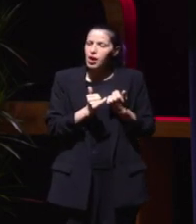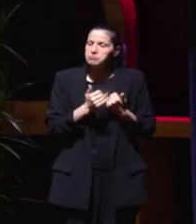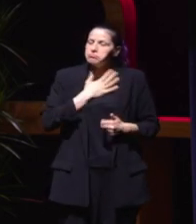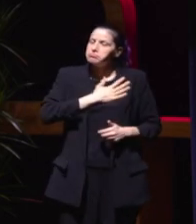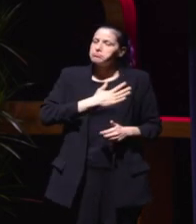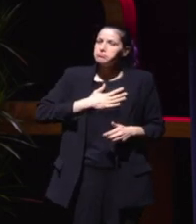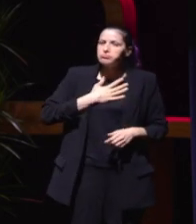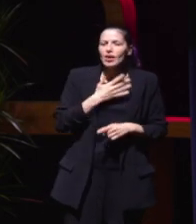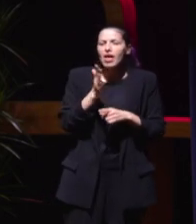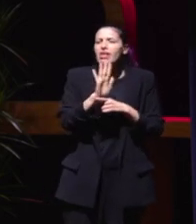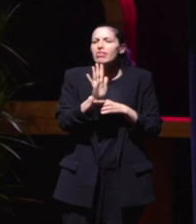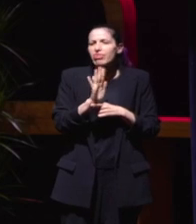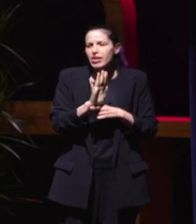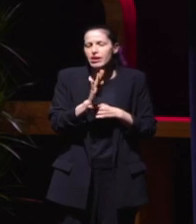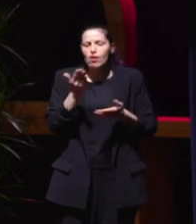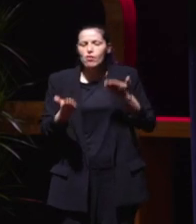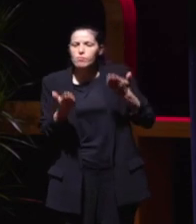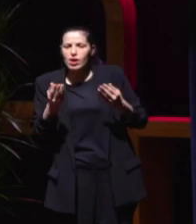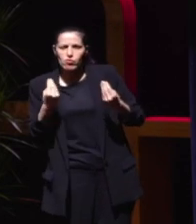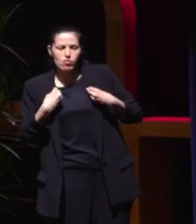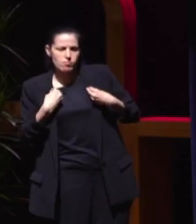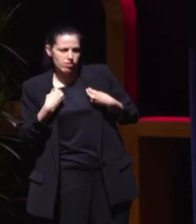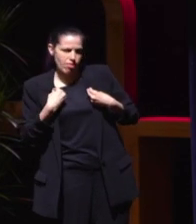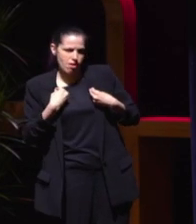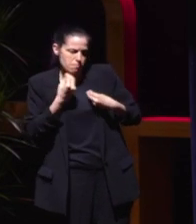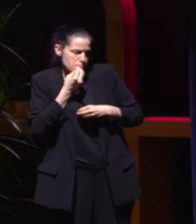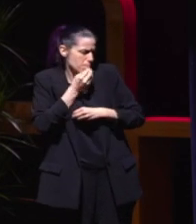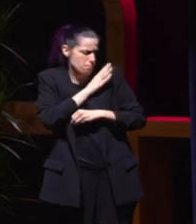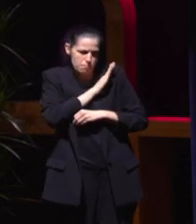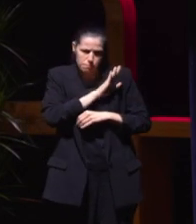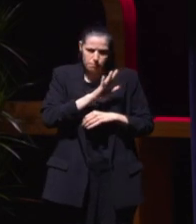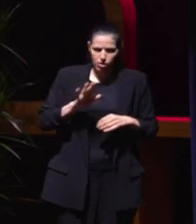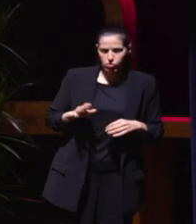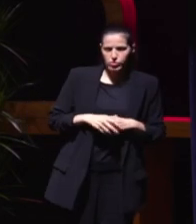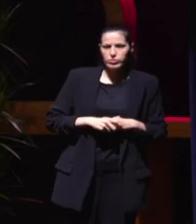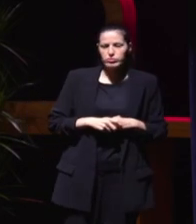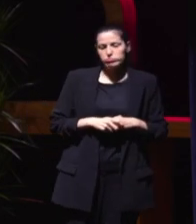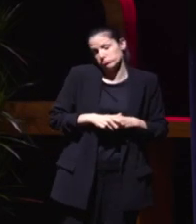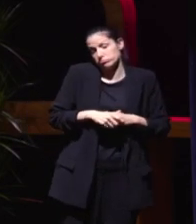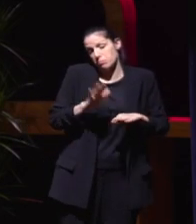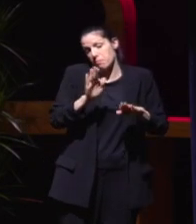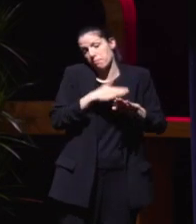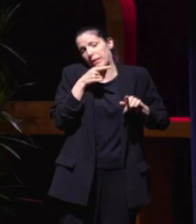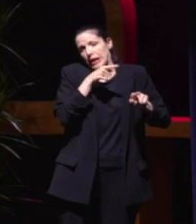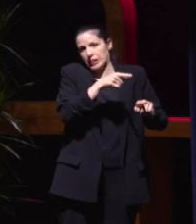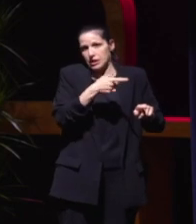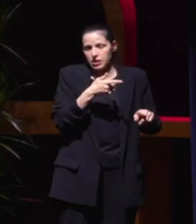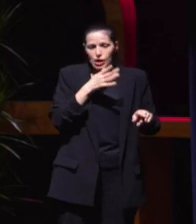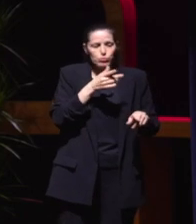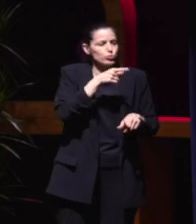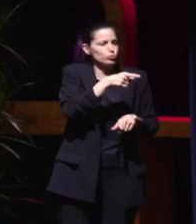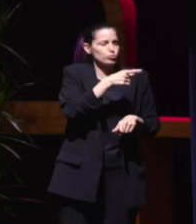cine es mejor que la vida Bueno macho el cine será mejor porque la vida para ti porque tú siempre has puesto a unas